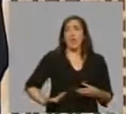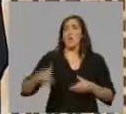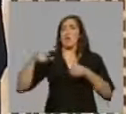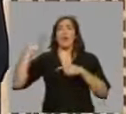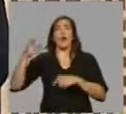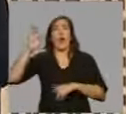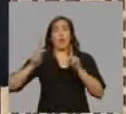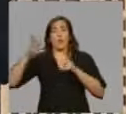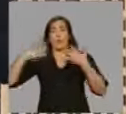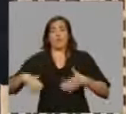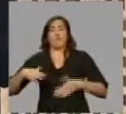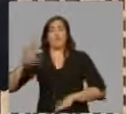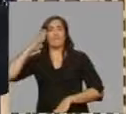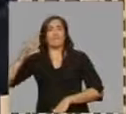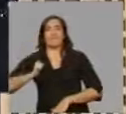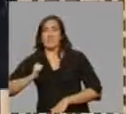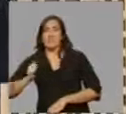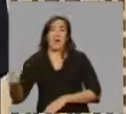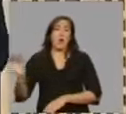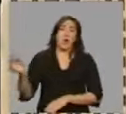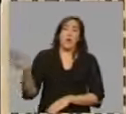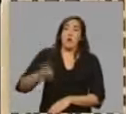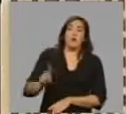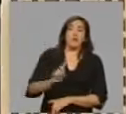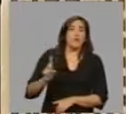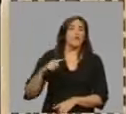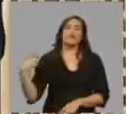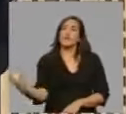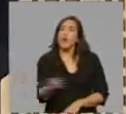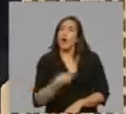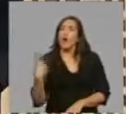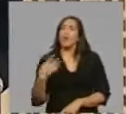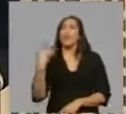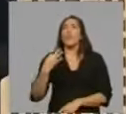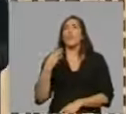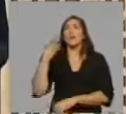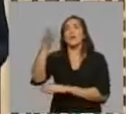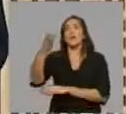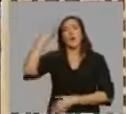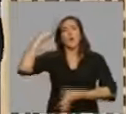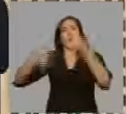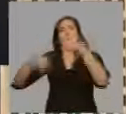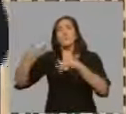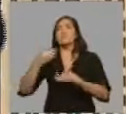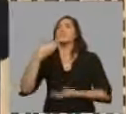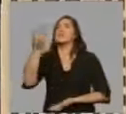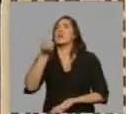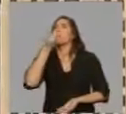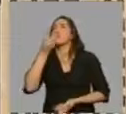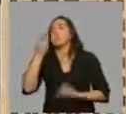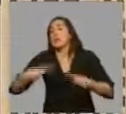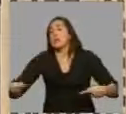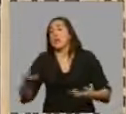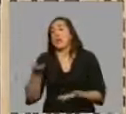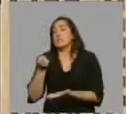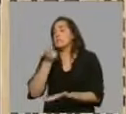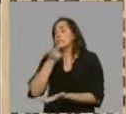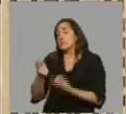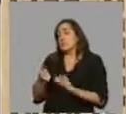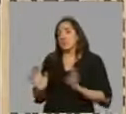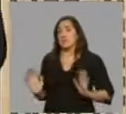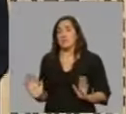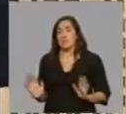o no uniformados, finalmente tienen que responder ante la justicia. Yo quiero decirles lo que creo que